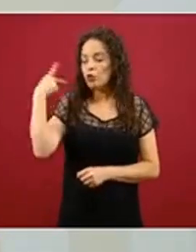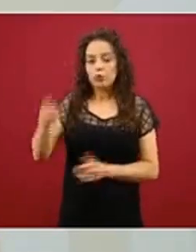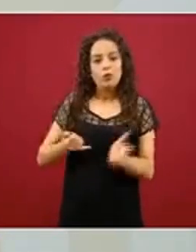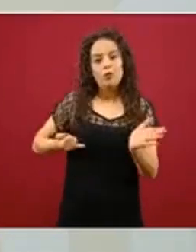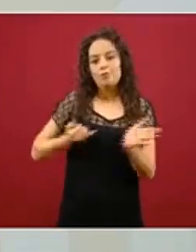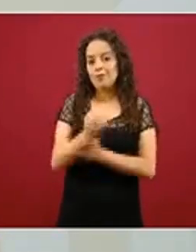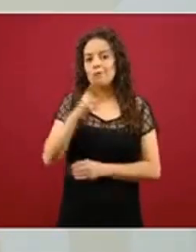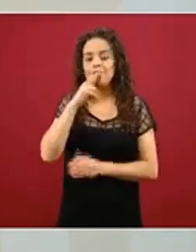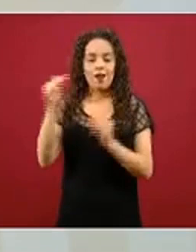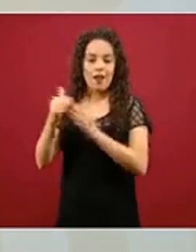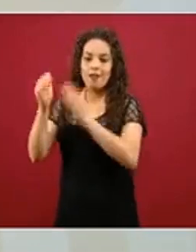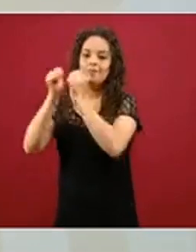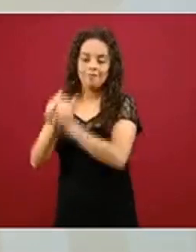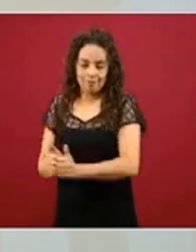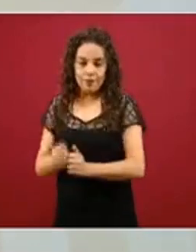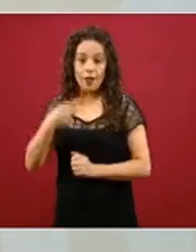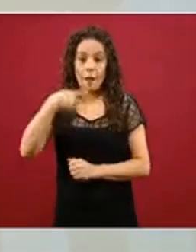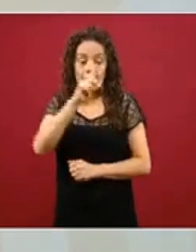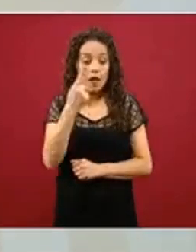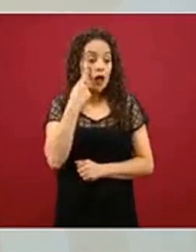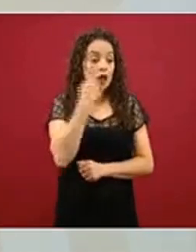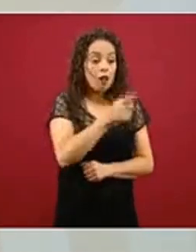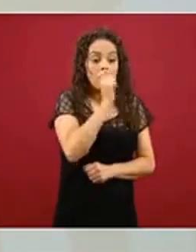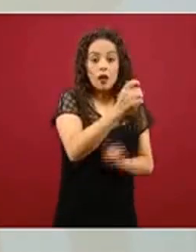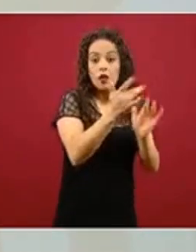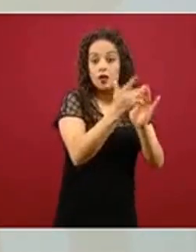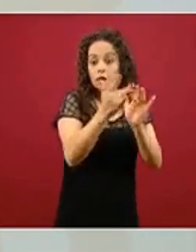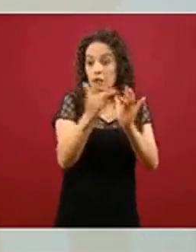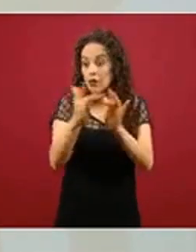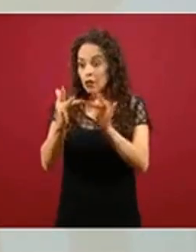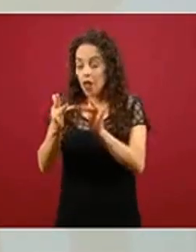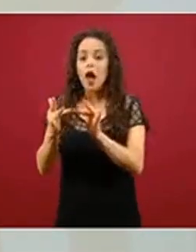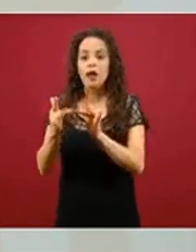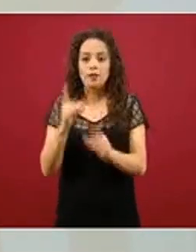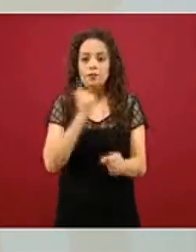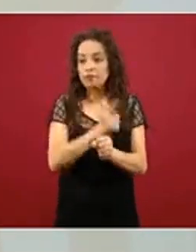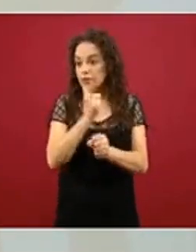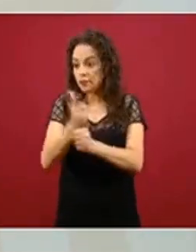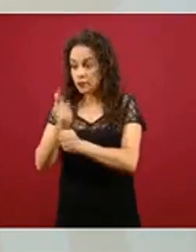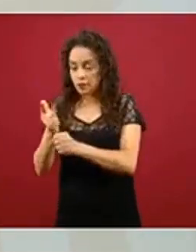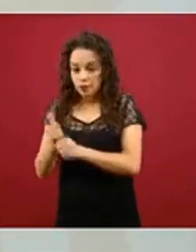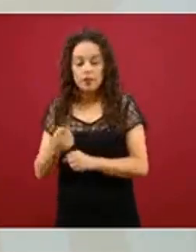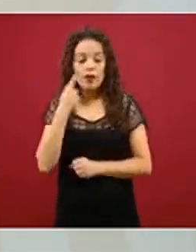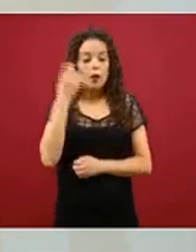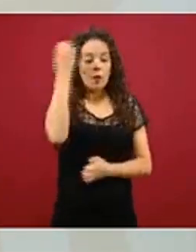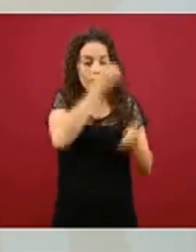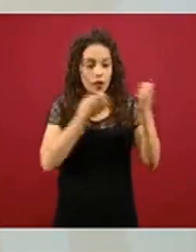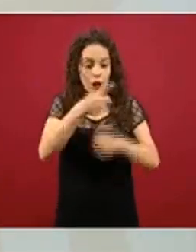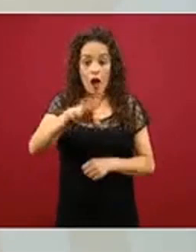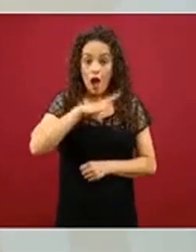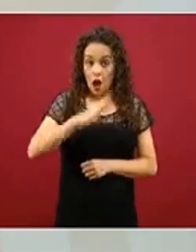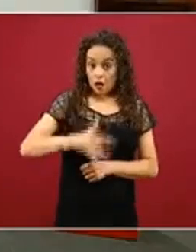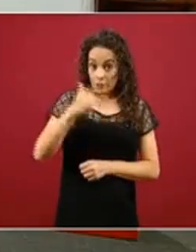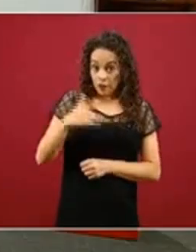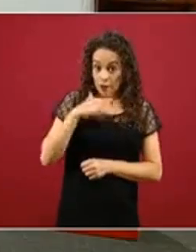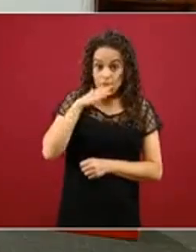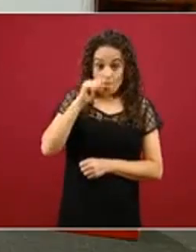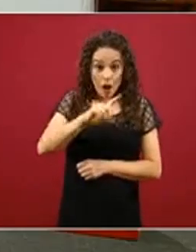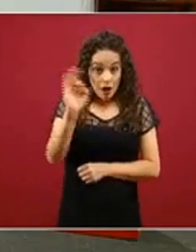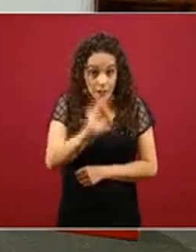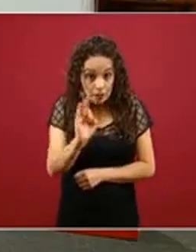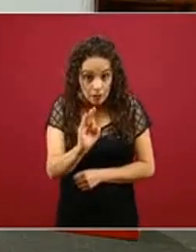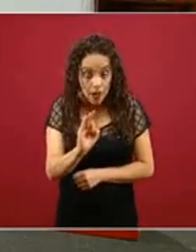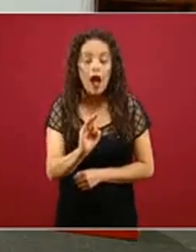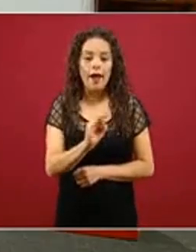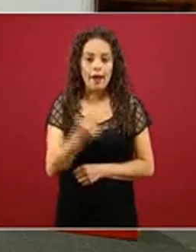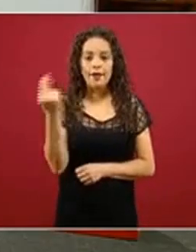vayamos identificando a los distintos contactos, se evalúa si tienen o no síntomas. Si tienen síntomas, hay que hacerles la prueba. Si